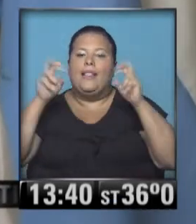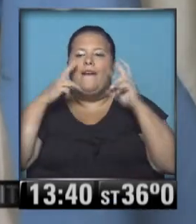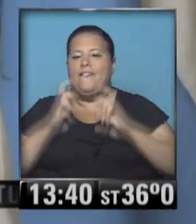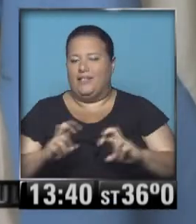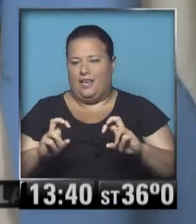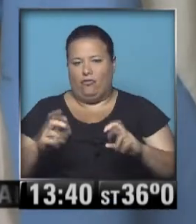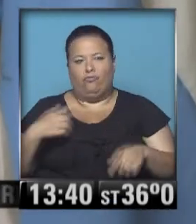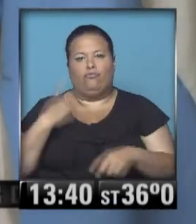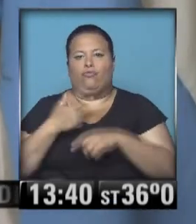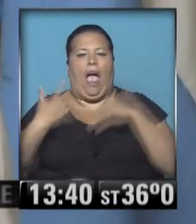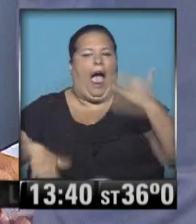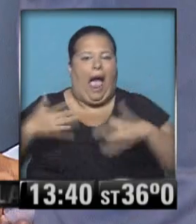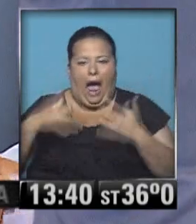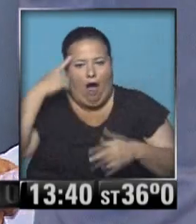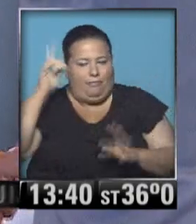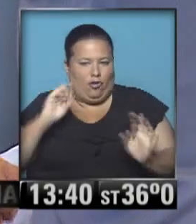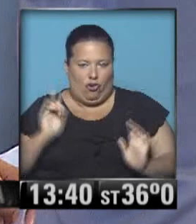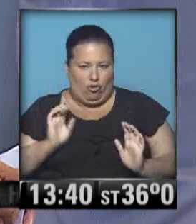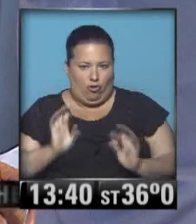Ahí no, yo no me adelantaría a opinar nada.